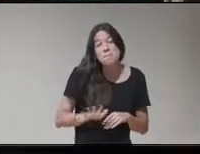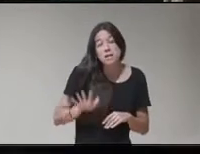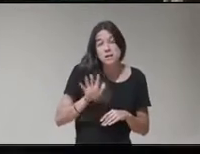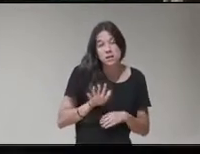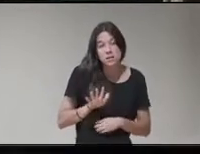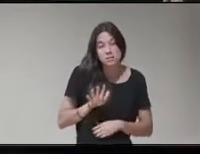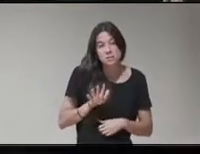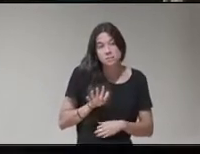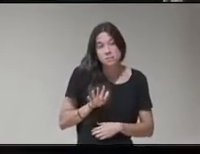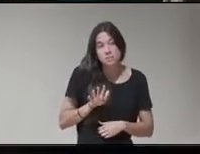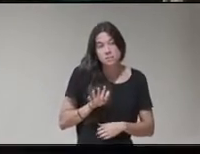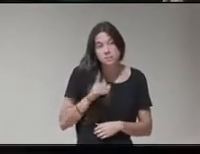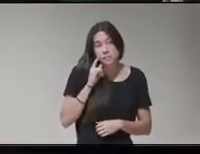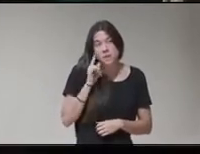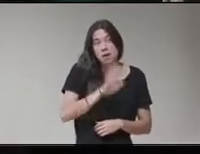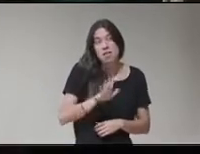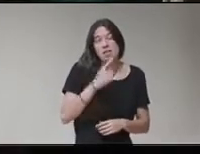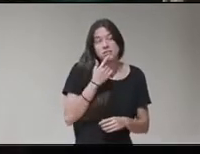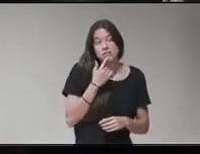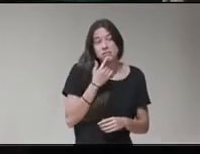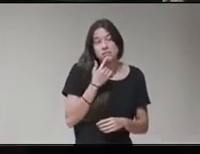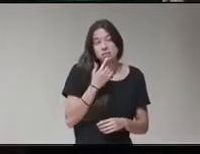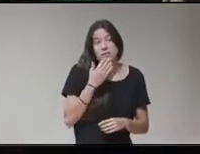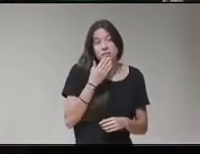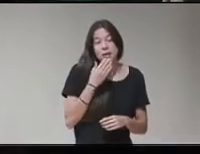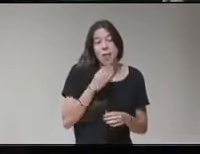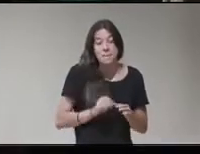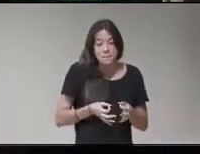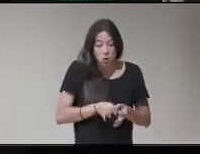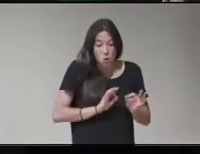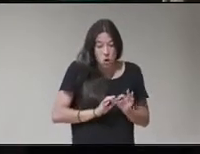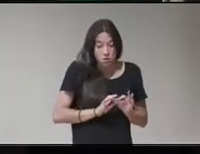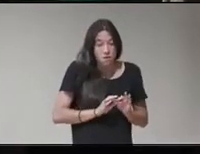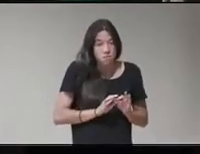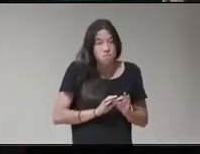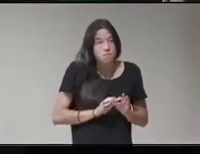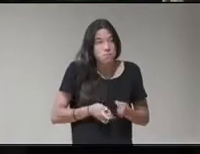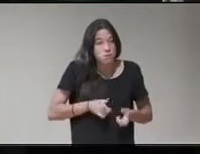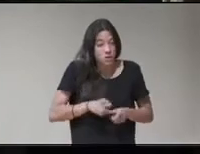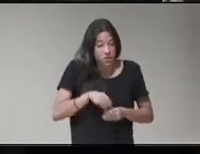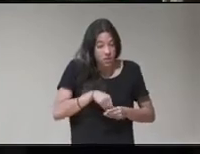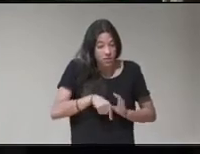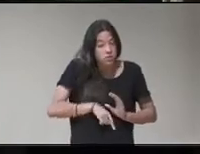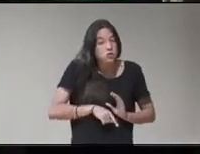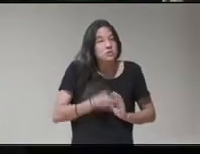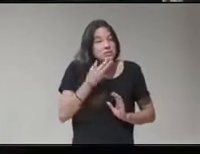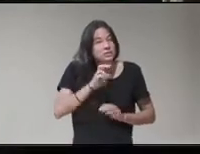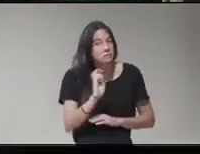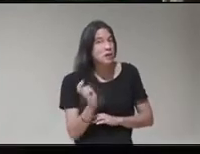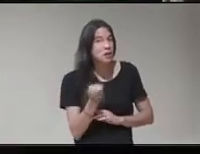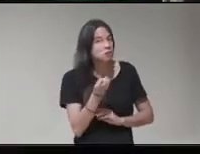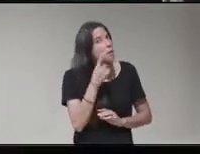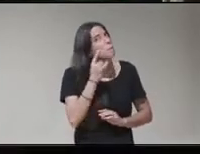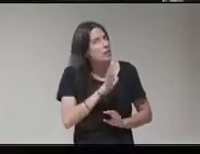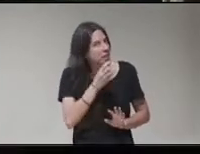que cuanto más diversa sea la biota bacteriológica que tenemos, parece ser que en principio es mejor,